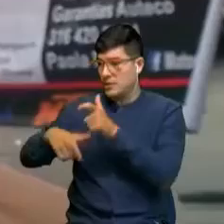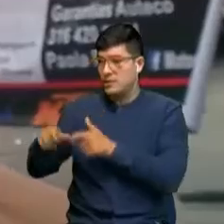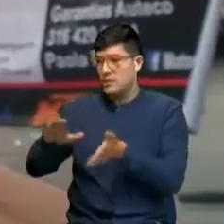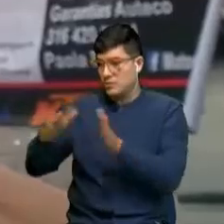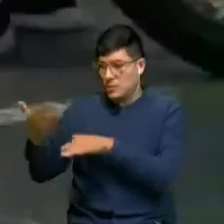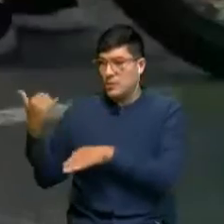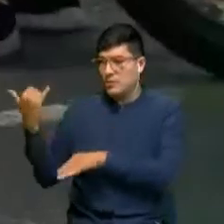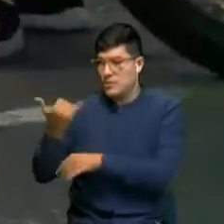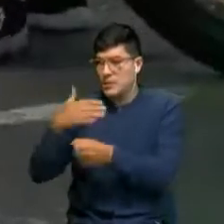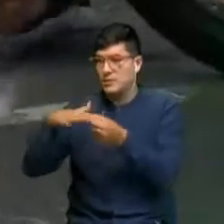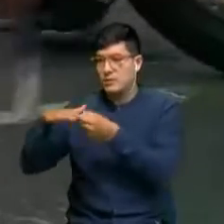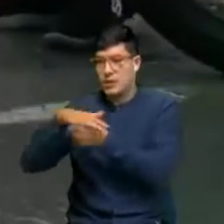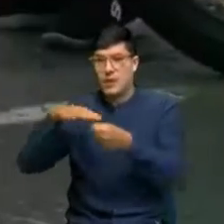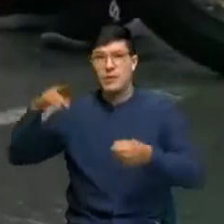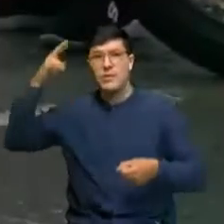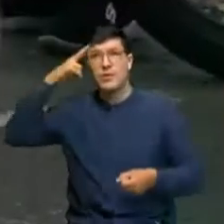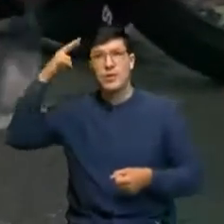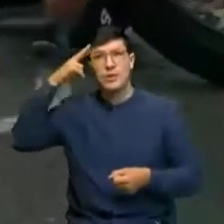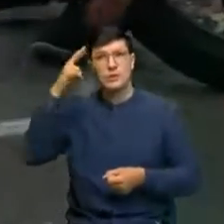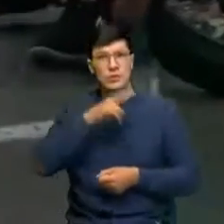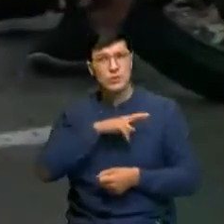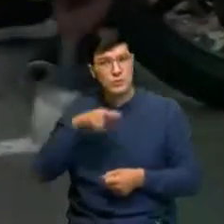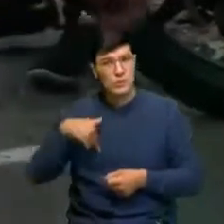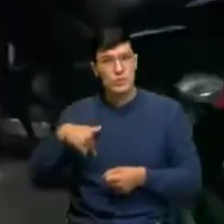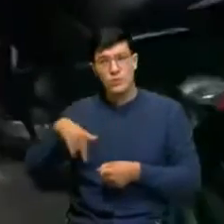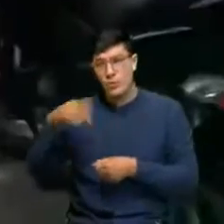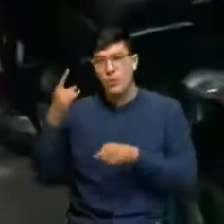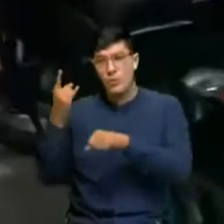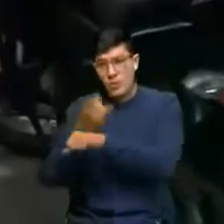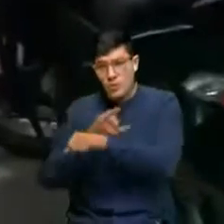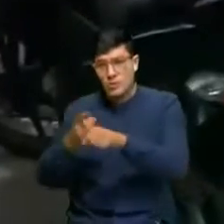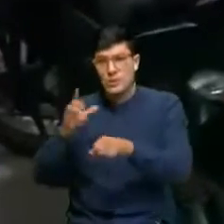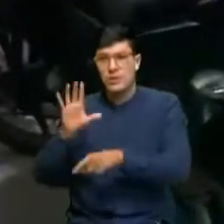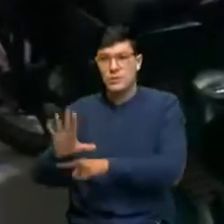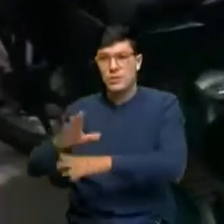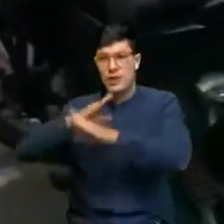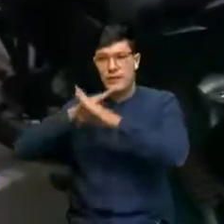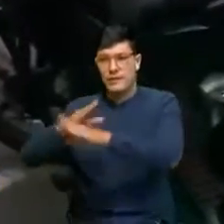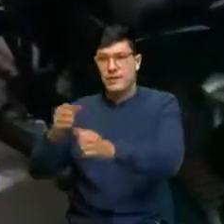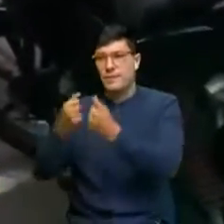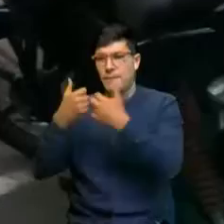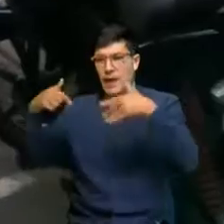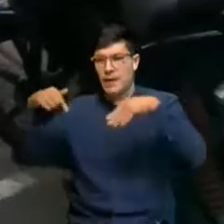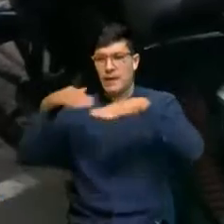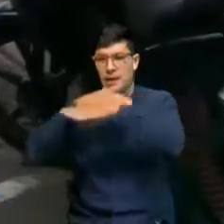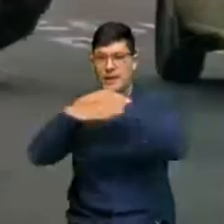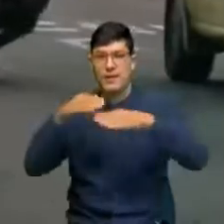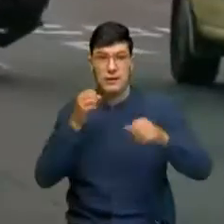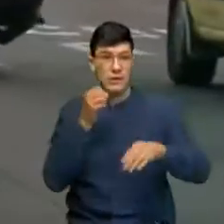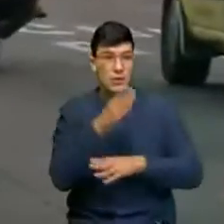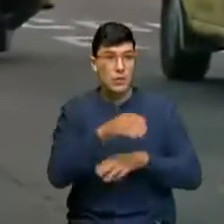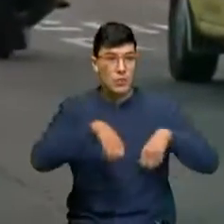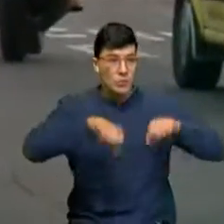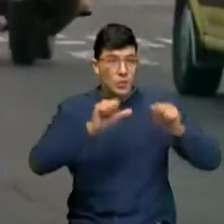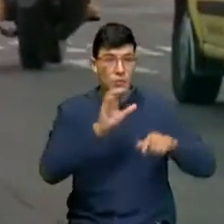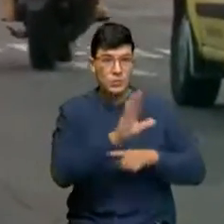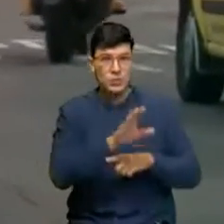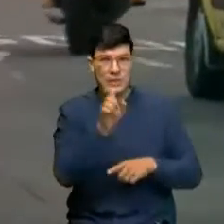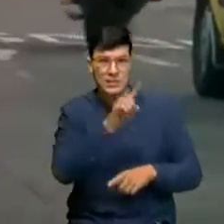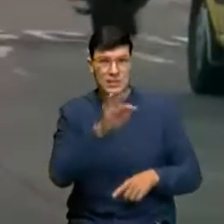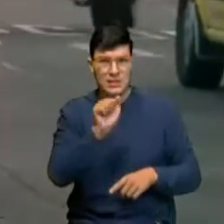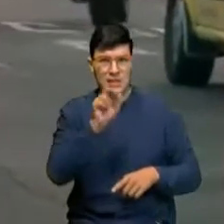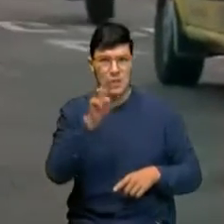entonces es una forma que nosotros utilizamos para prevenir los accidentes en las vías el club motero estar motor